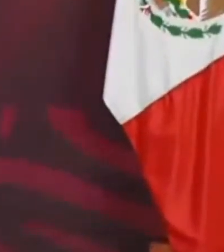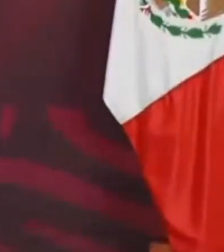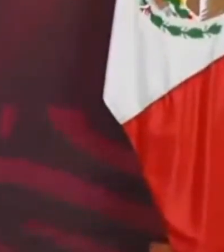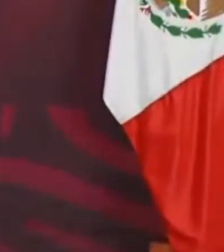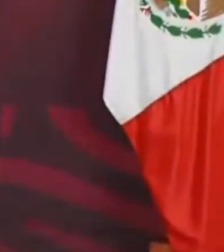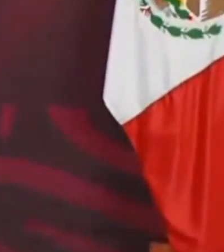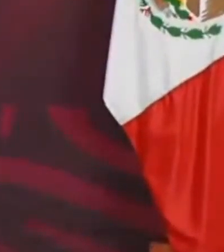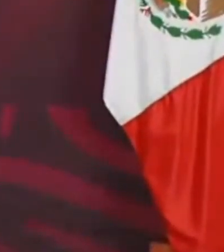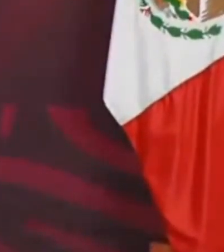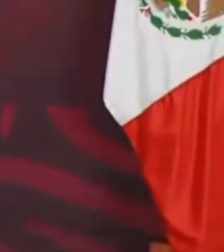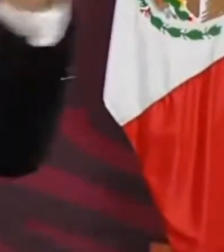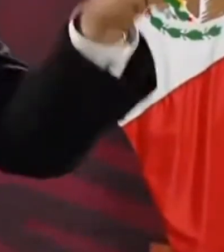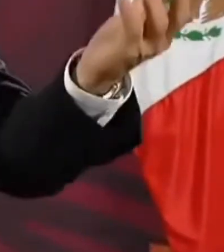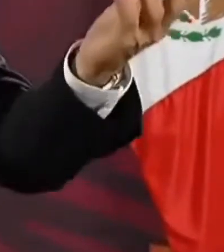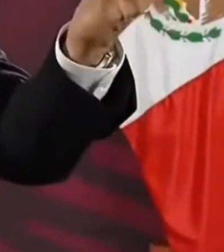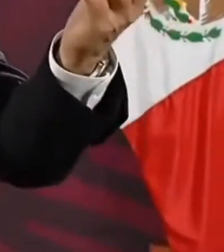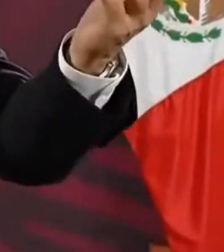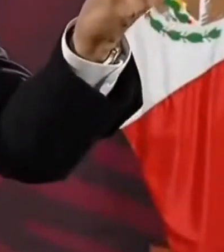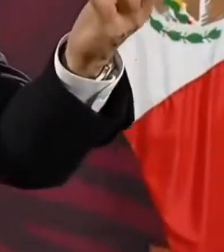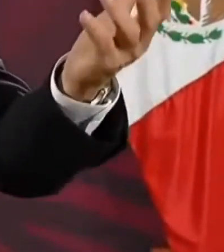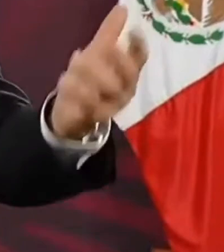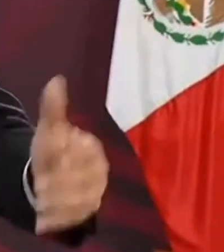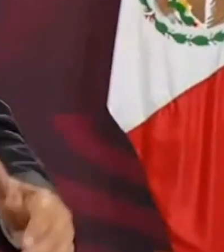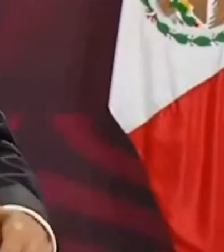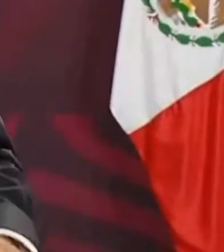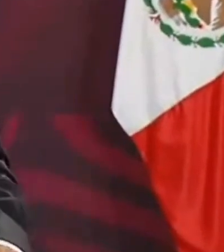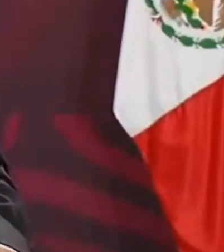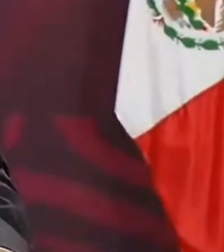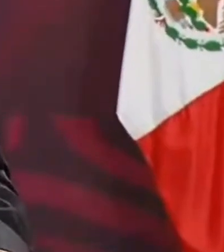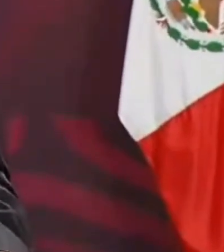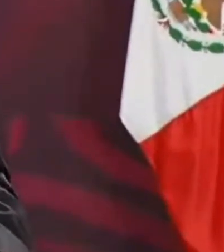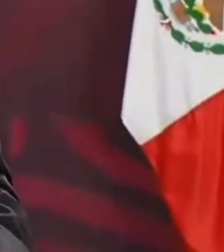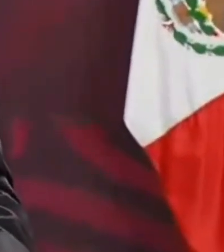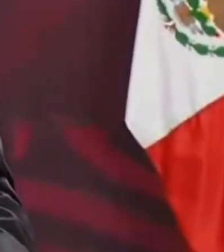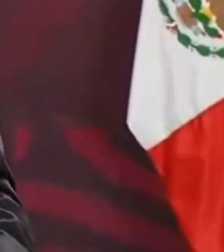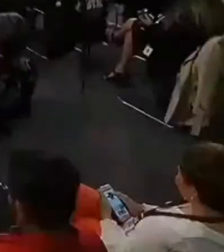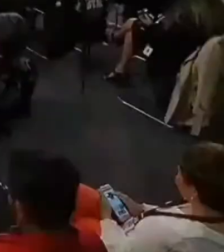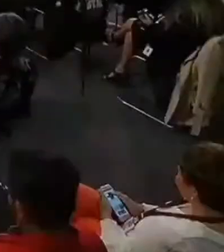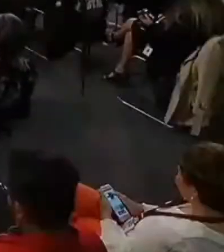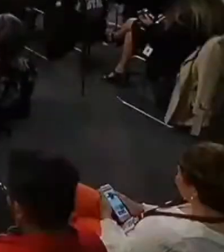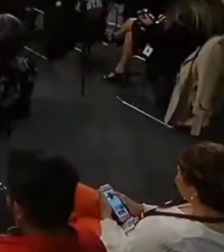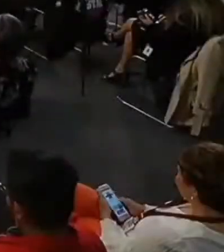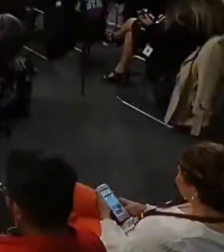ejemplo, hay que seguir construyendo más trenes.